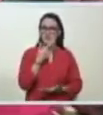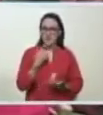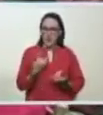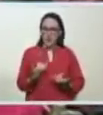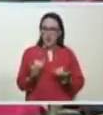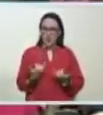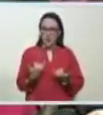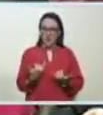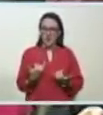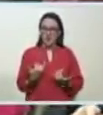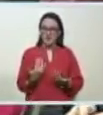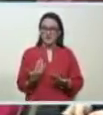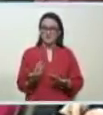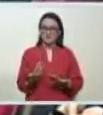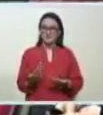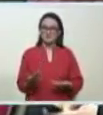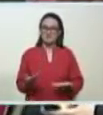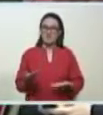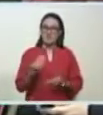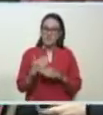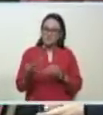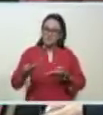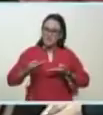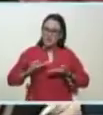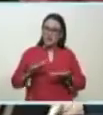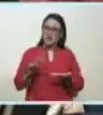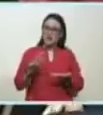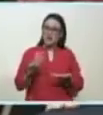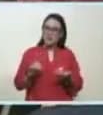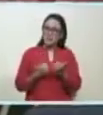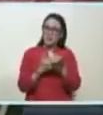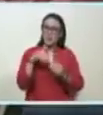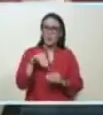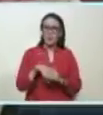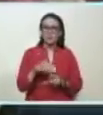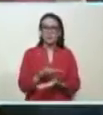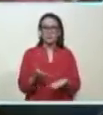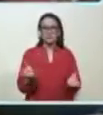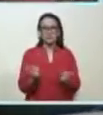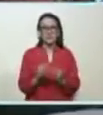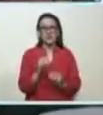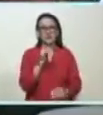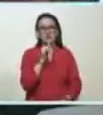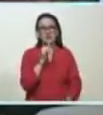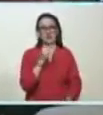presente de su presencia y de sus votos. Muchísimas gracias.